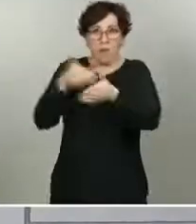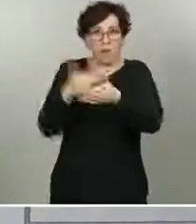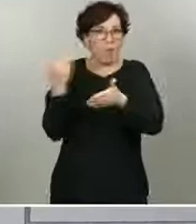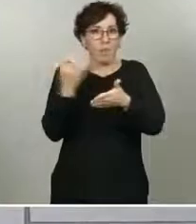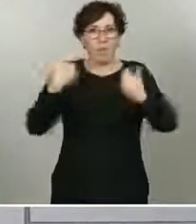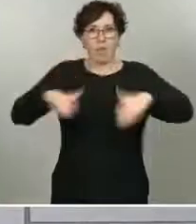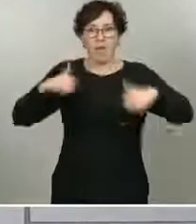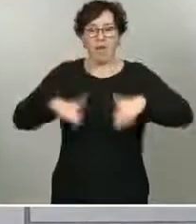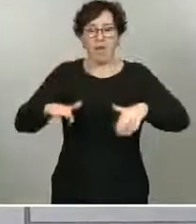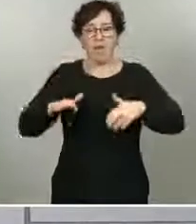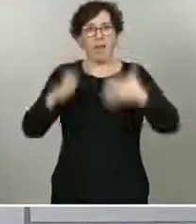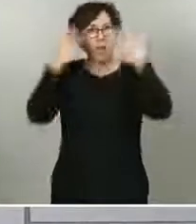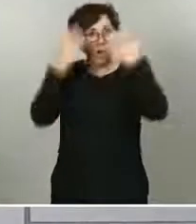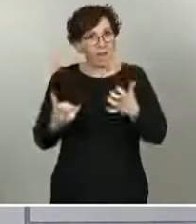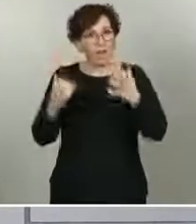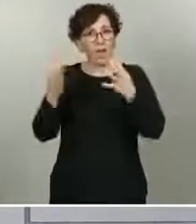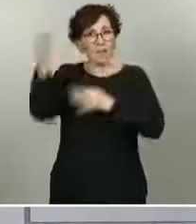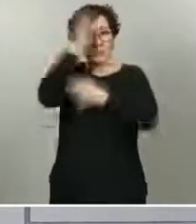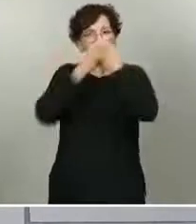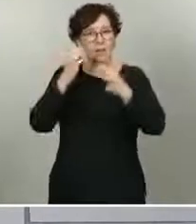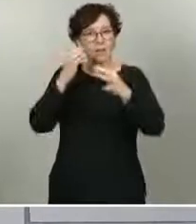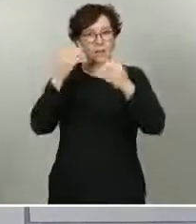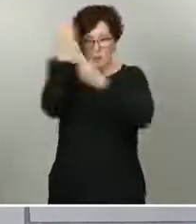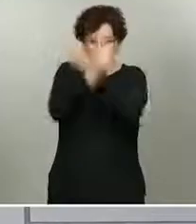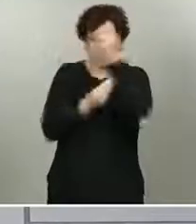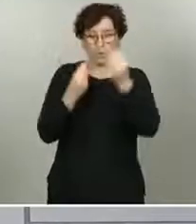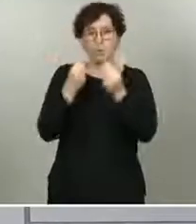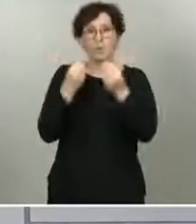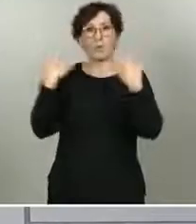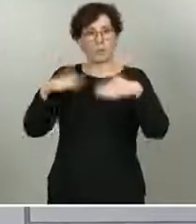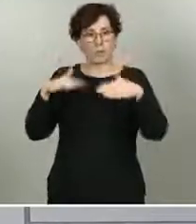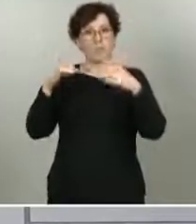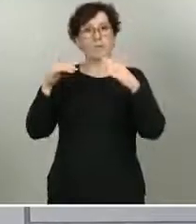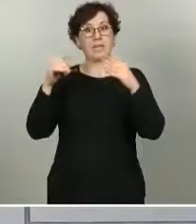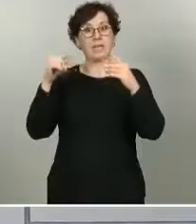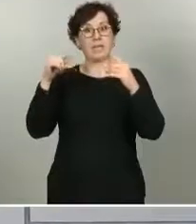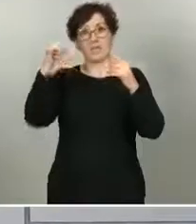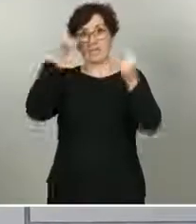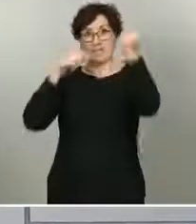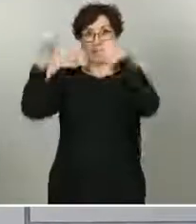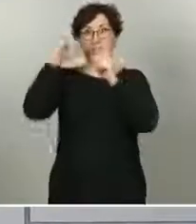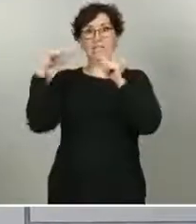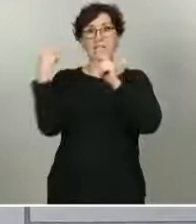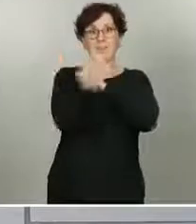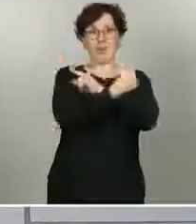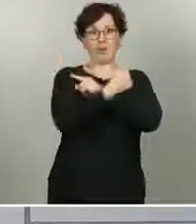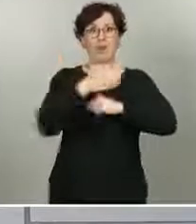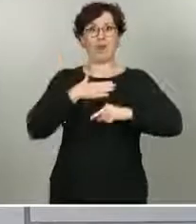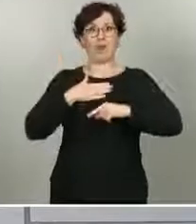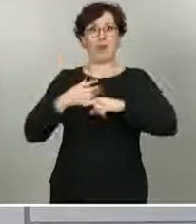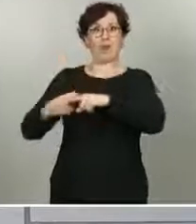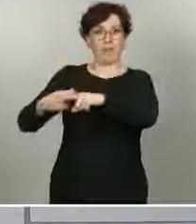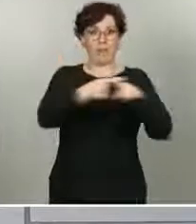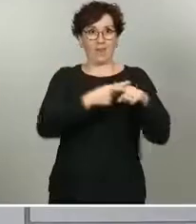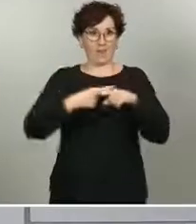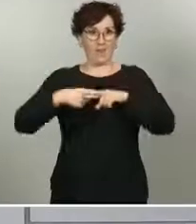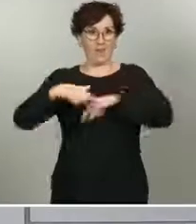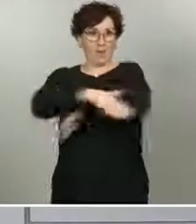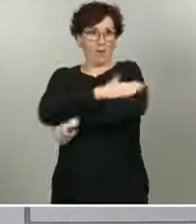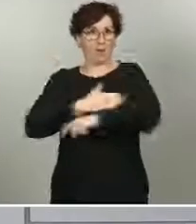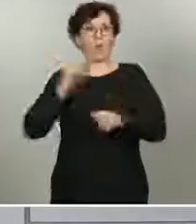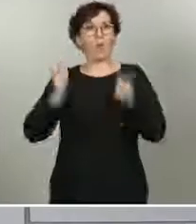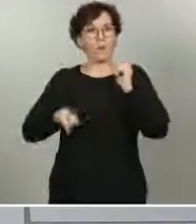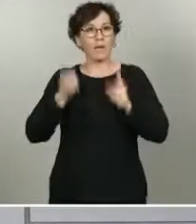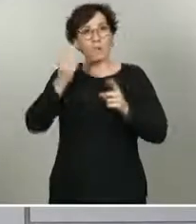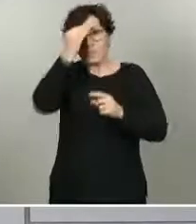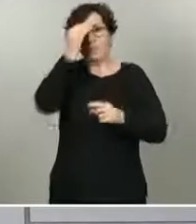y que estamos abordando con estos criterios de gobernanza que pensamos que son los adecuados en este en este momento y en esa etapa de combate